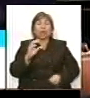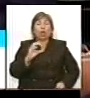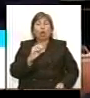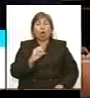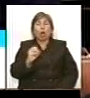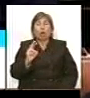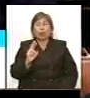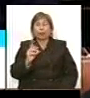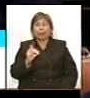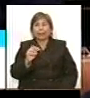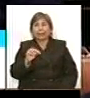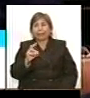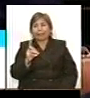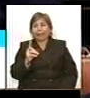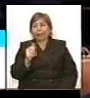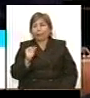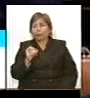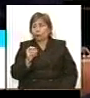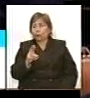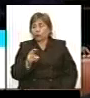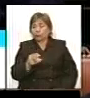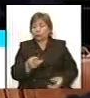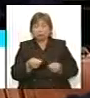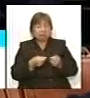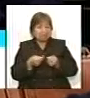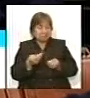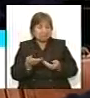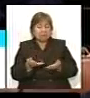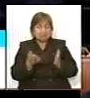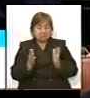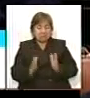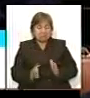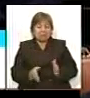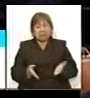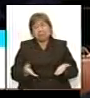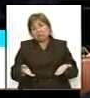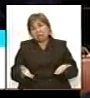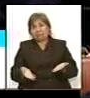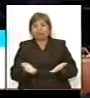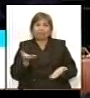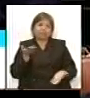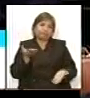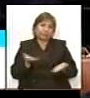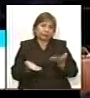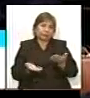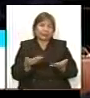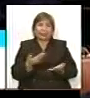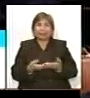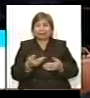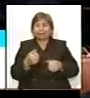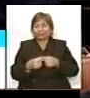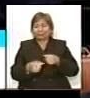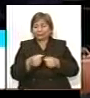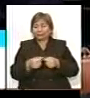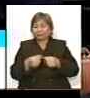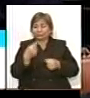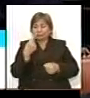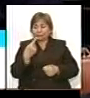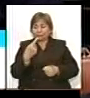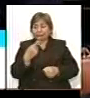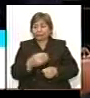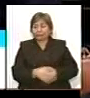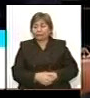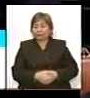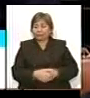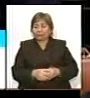expreso que hicieron. Sí, y claro, y lo más probable es que ya a esta fecha ya debe haber uno.